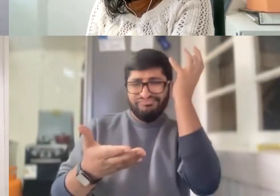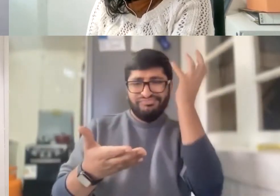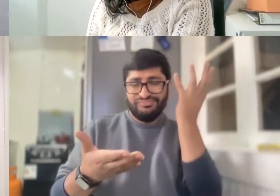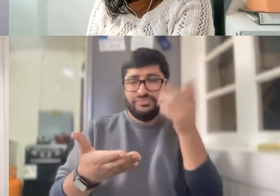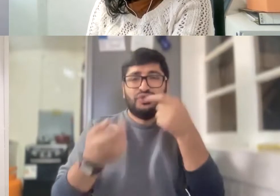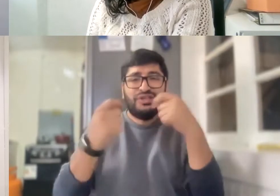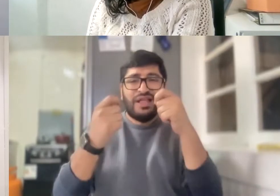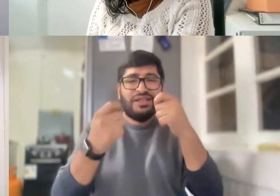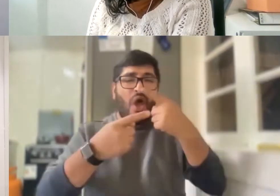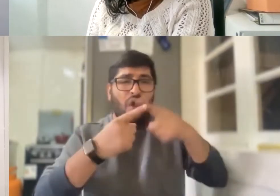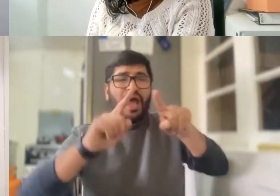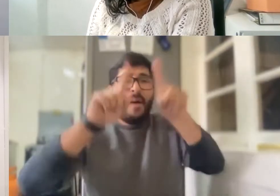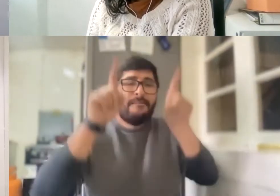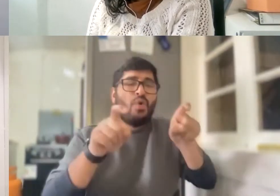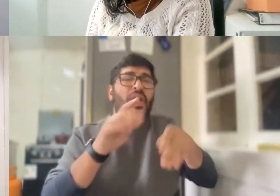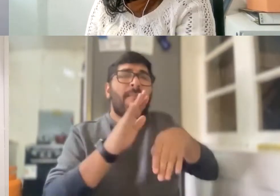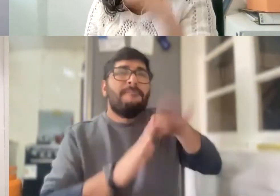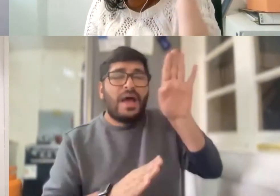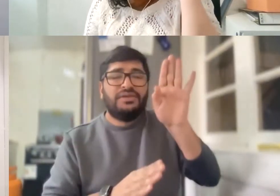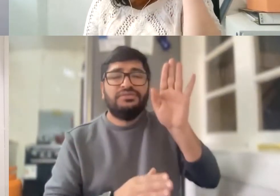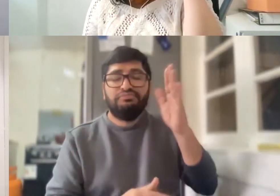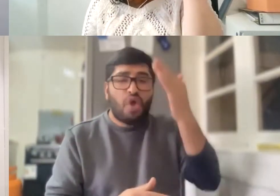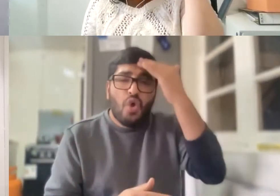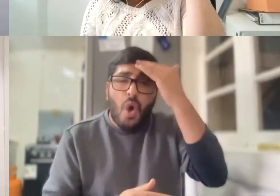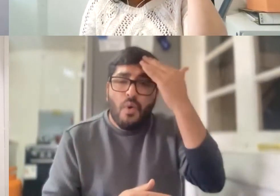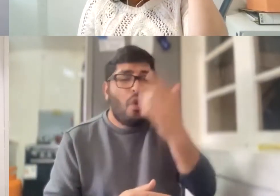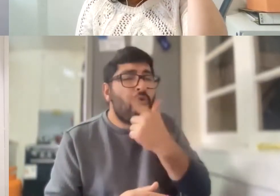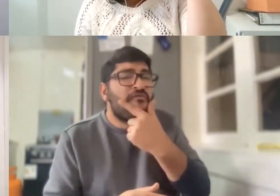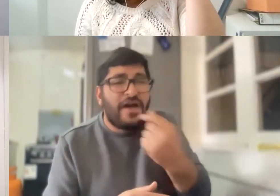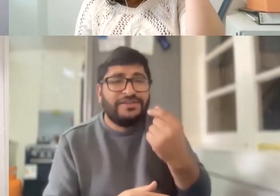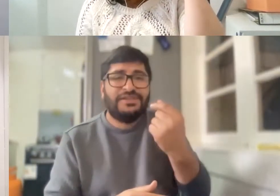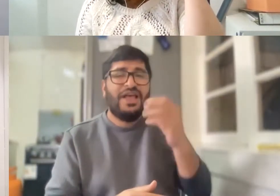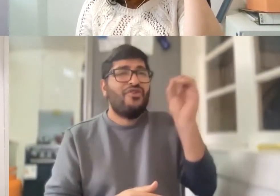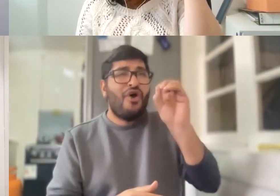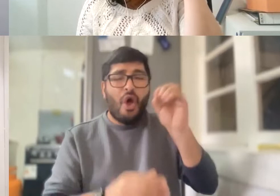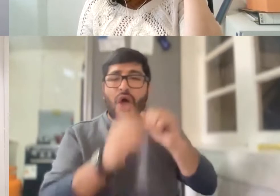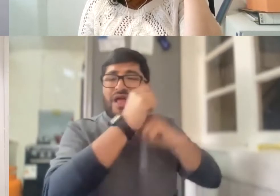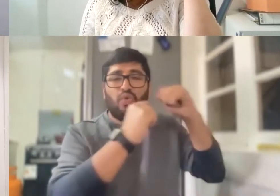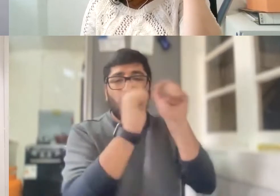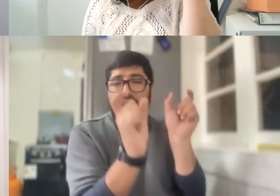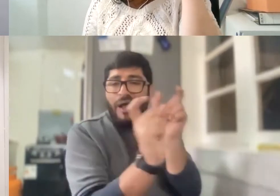expresar mejor, a veces una pregunta y yo trato de explicarlo, y